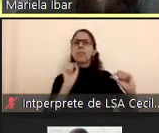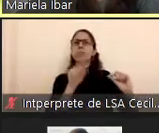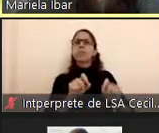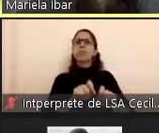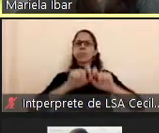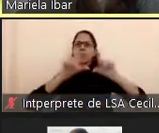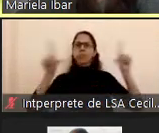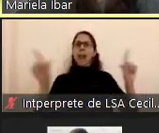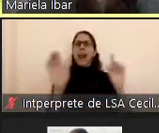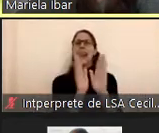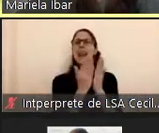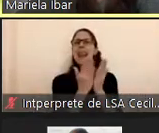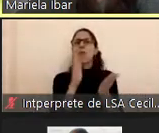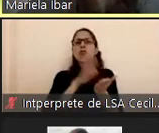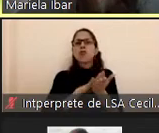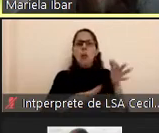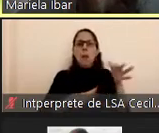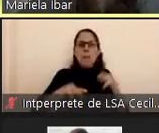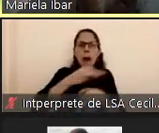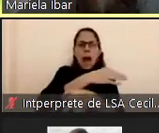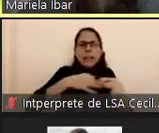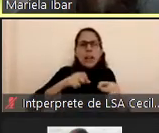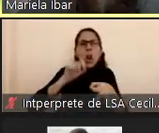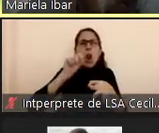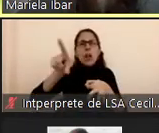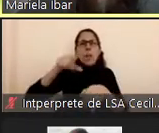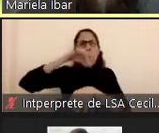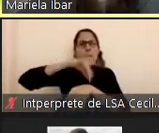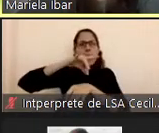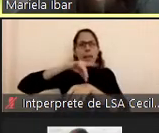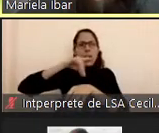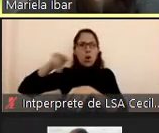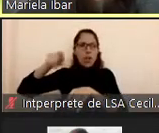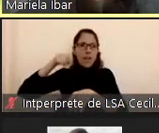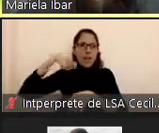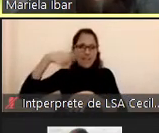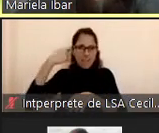medio veterinario, lo pueden descargar.